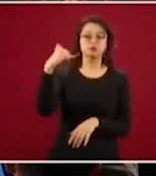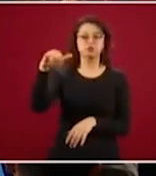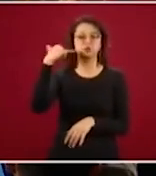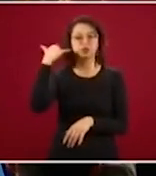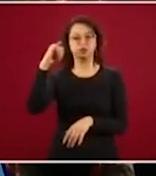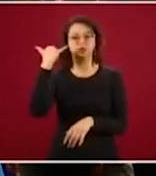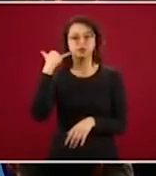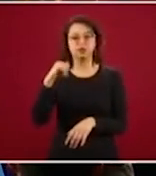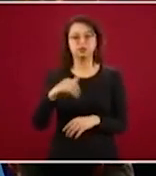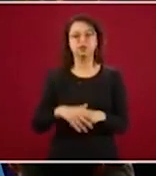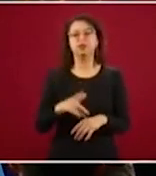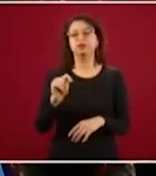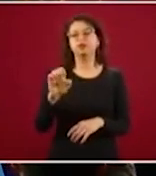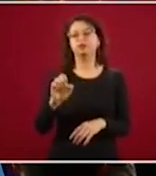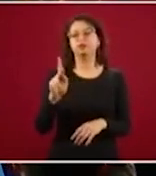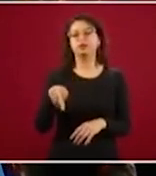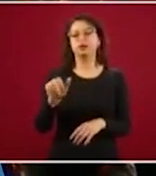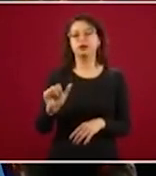Tecash.